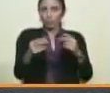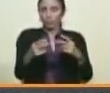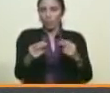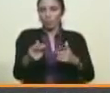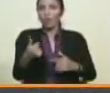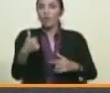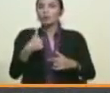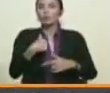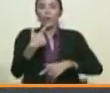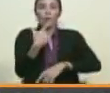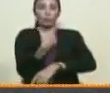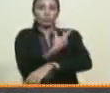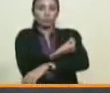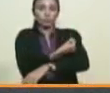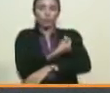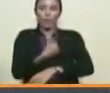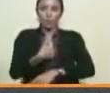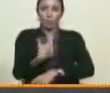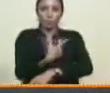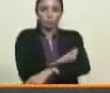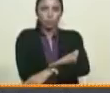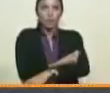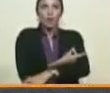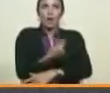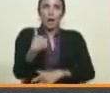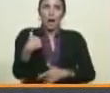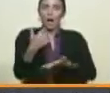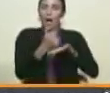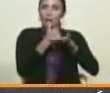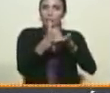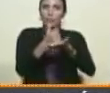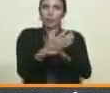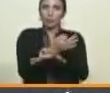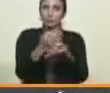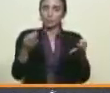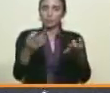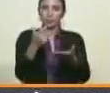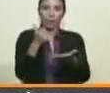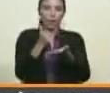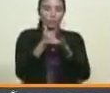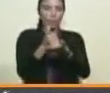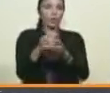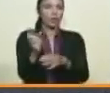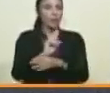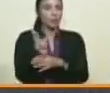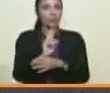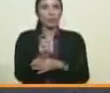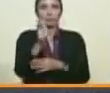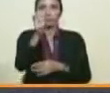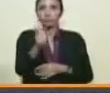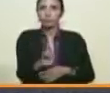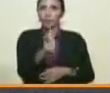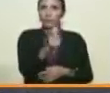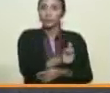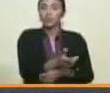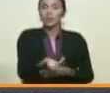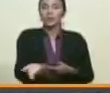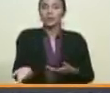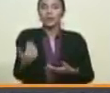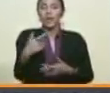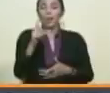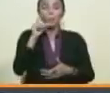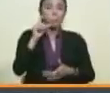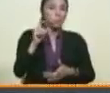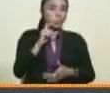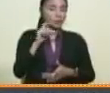la máquina de última generación donde podemos dar un soporte vital a los pacientes donde podemos darles a la embarazada